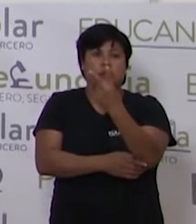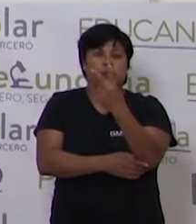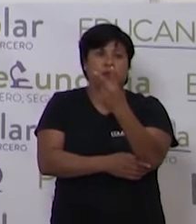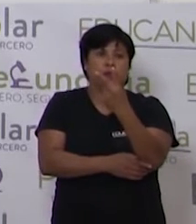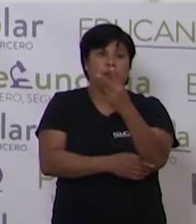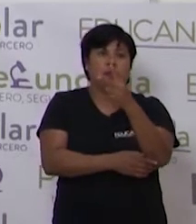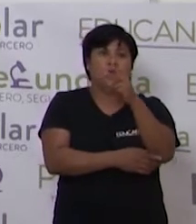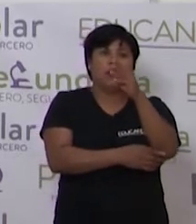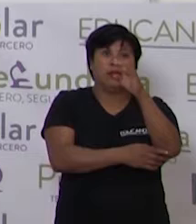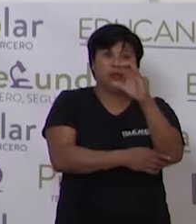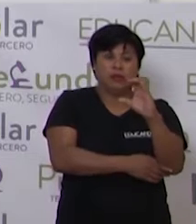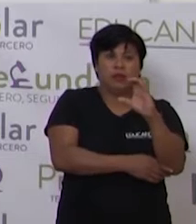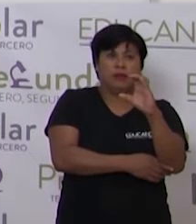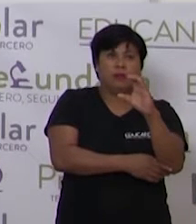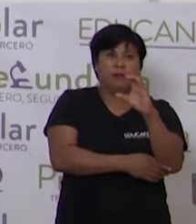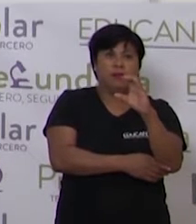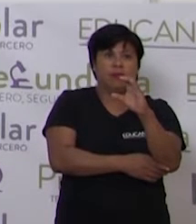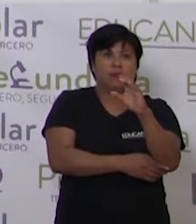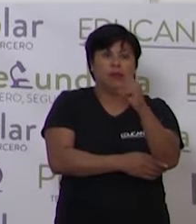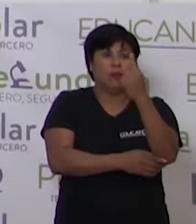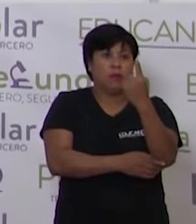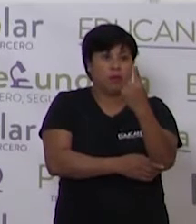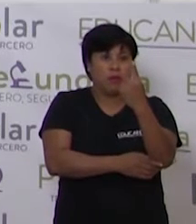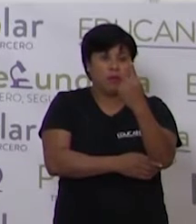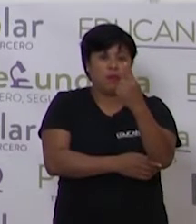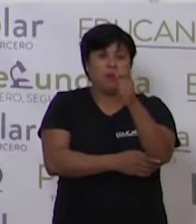2,22. A C,